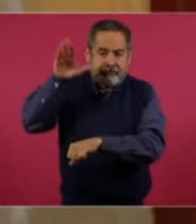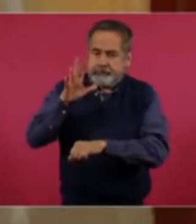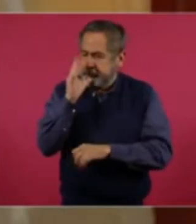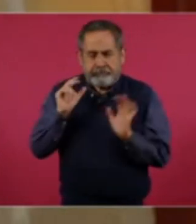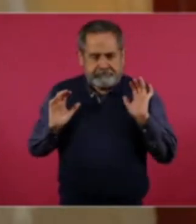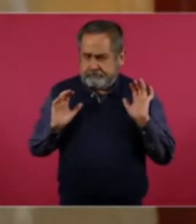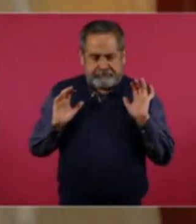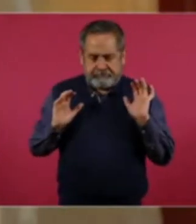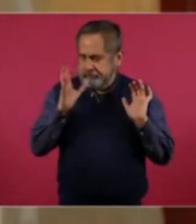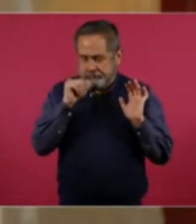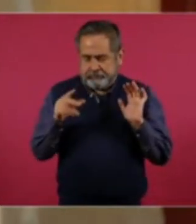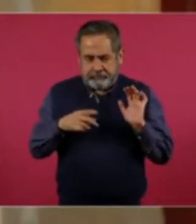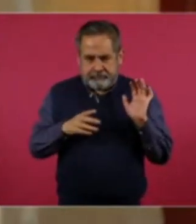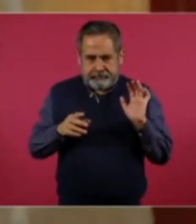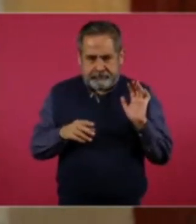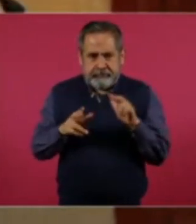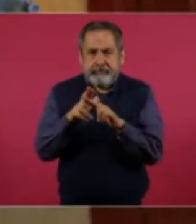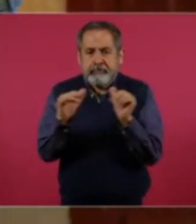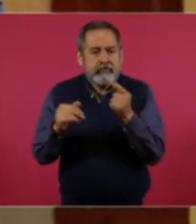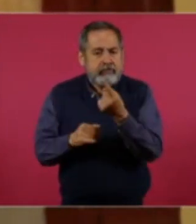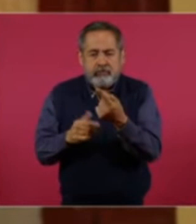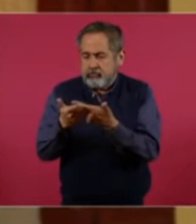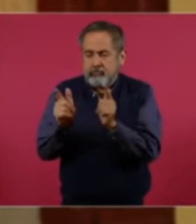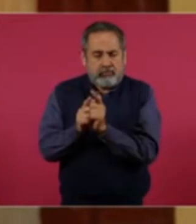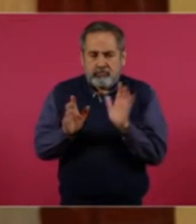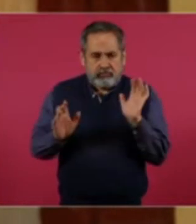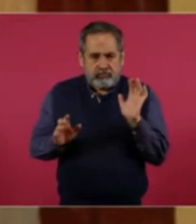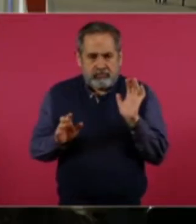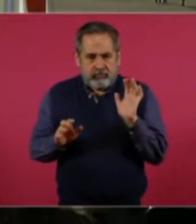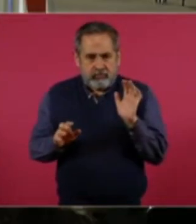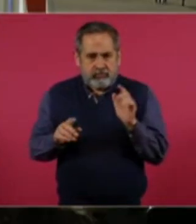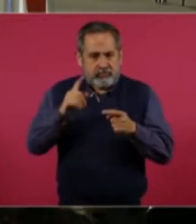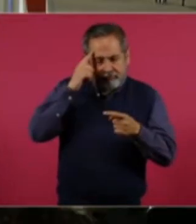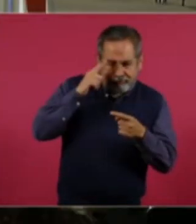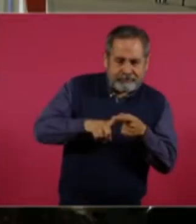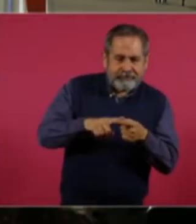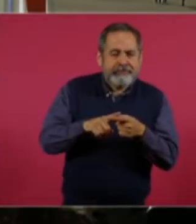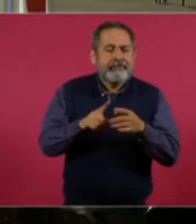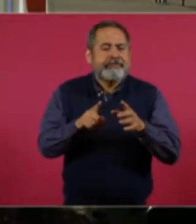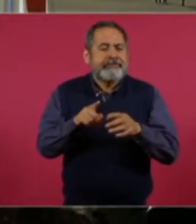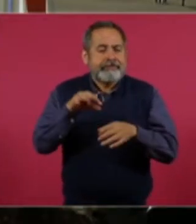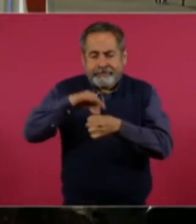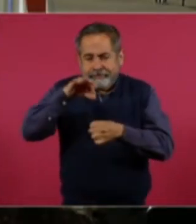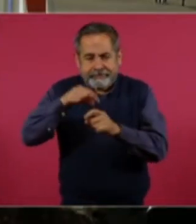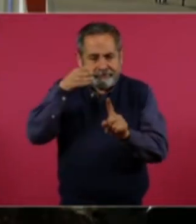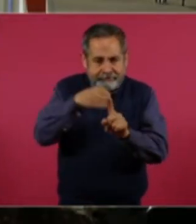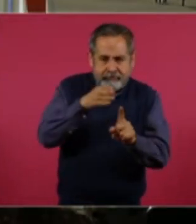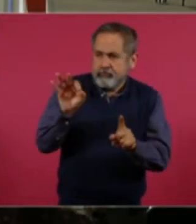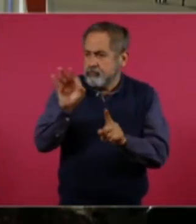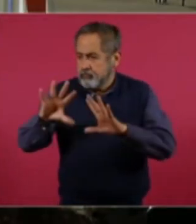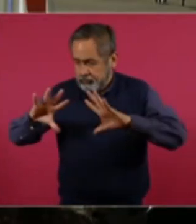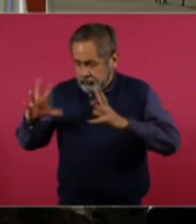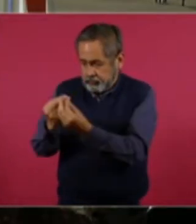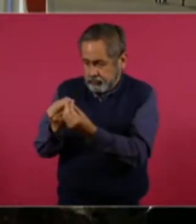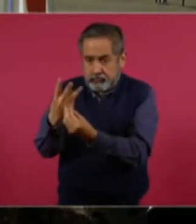ambos principios. Es decir, por mayoría y plurinominales sumados, no puede dar más de 300.